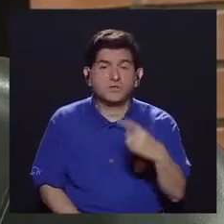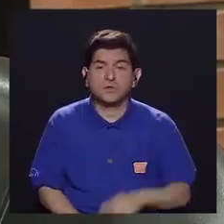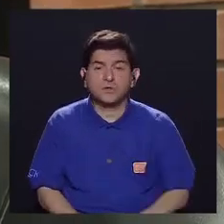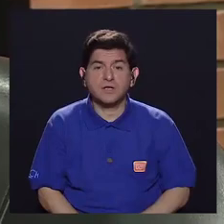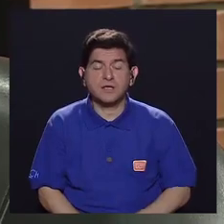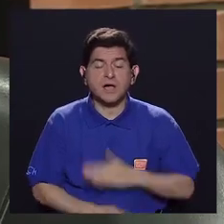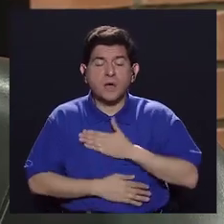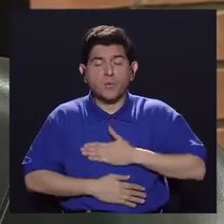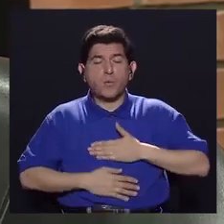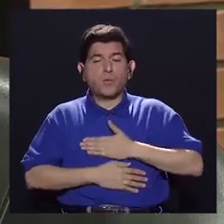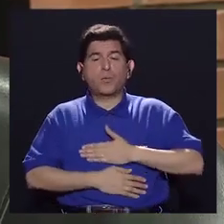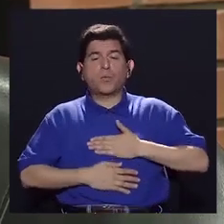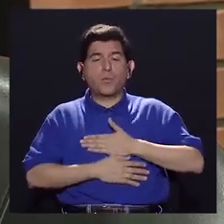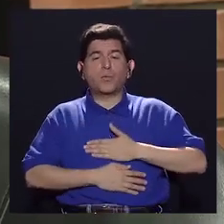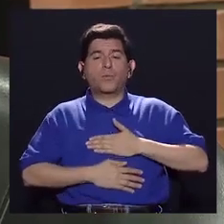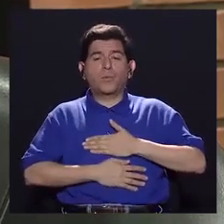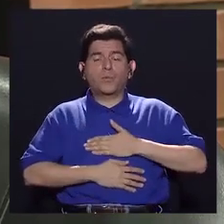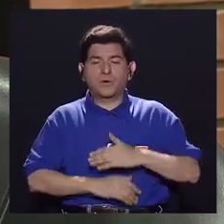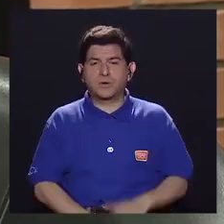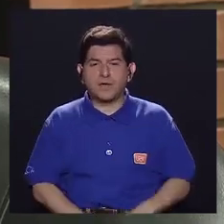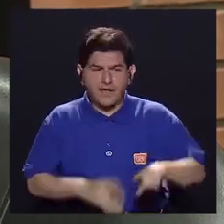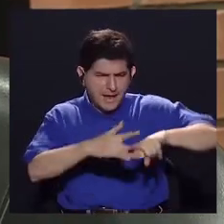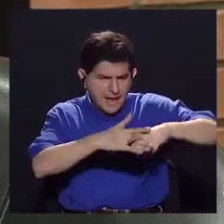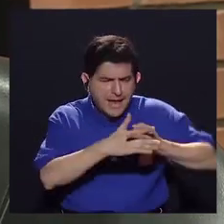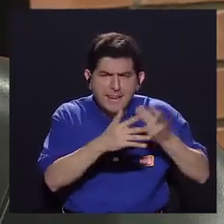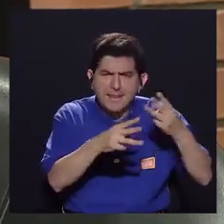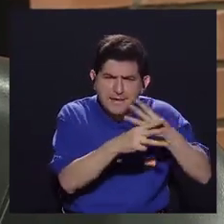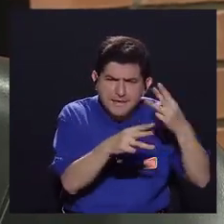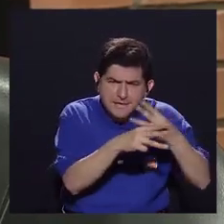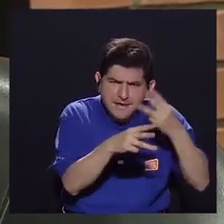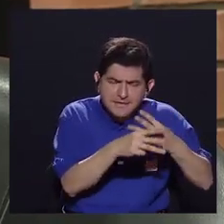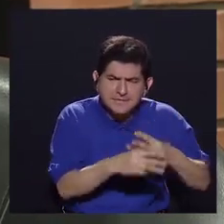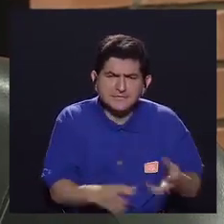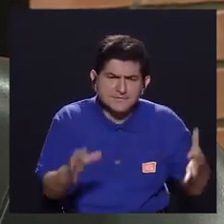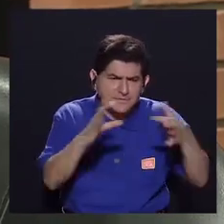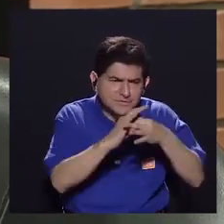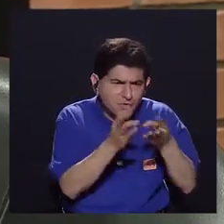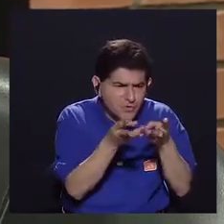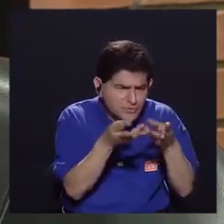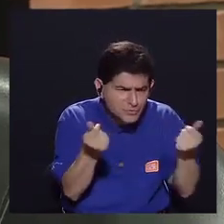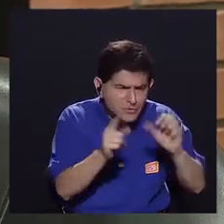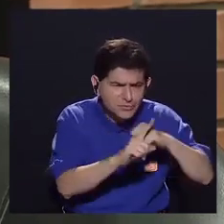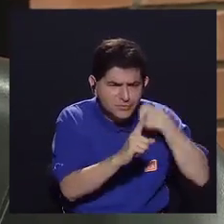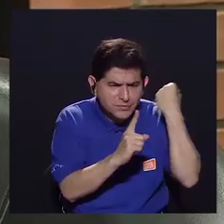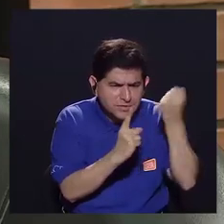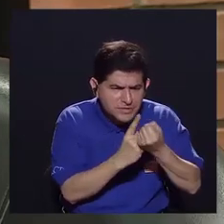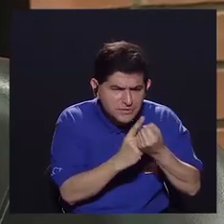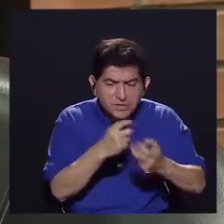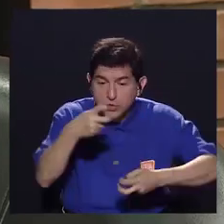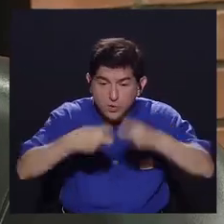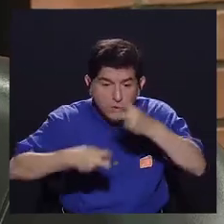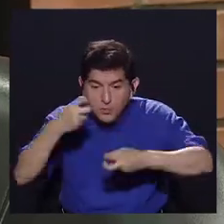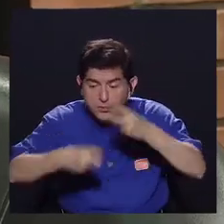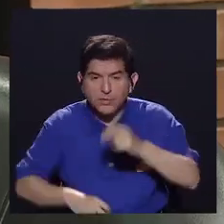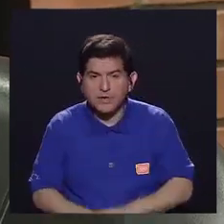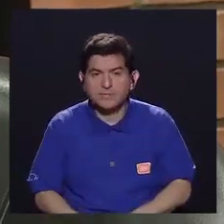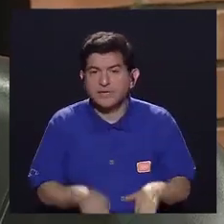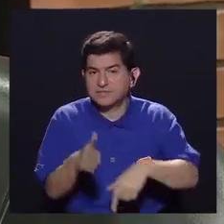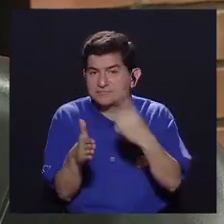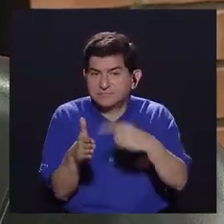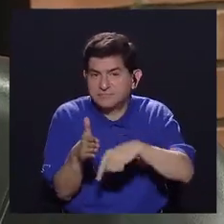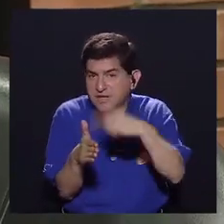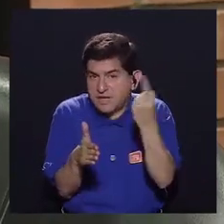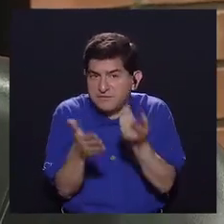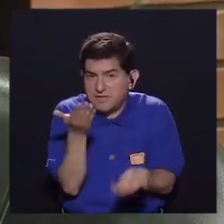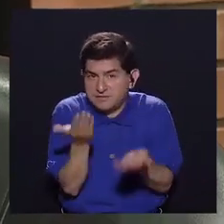yo diría incluso lúdico, ¿verdad? El origen de la matemática tiene que ver con resolver situaciones, resolver problemas,